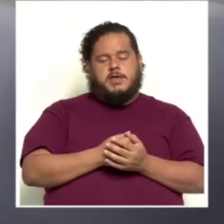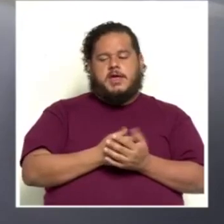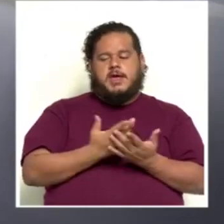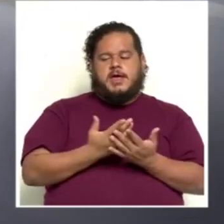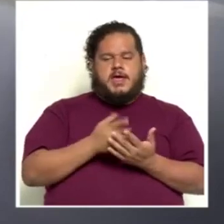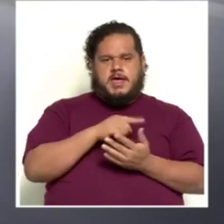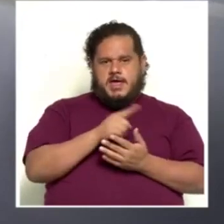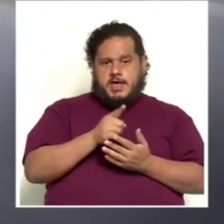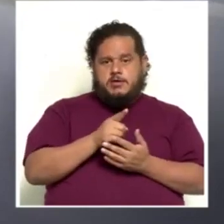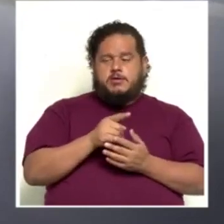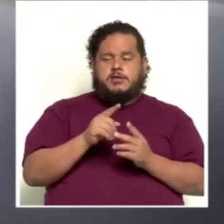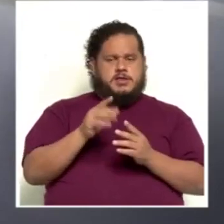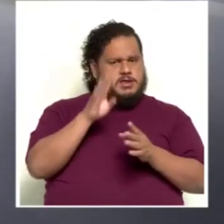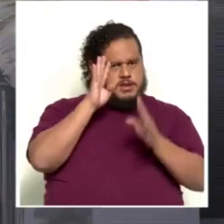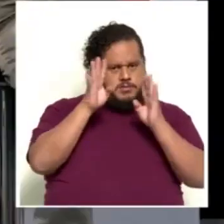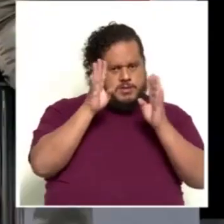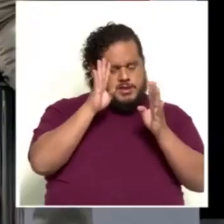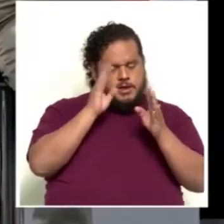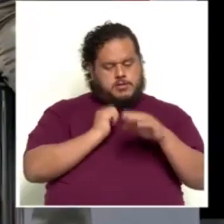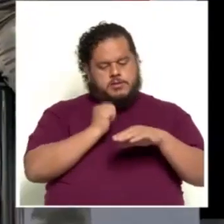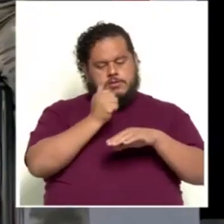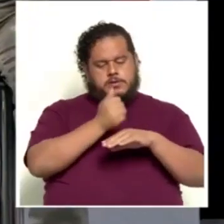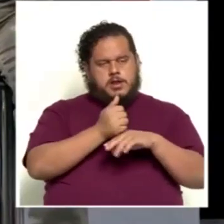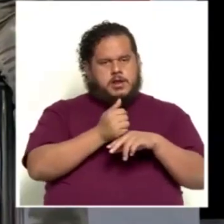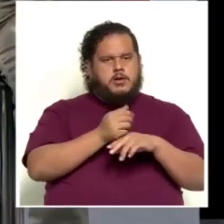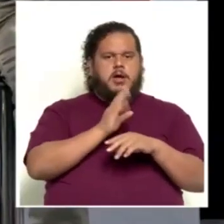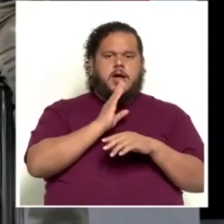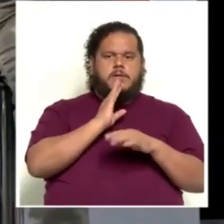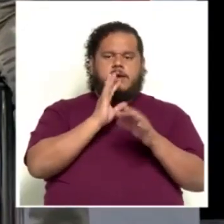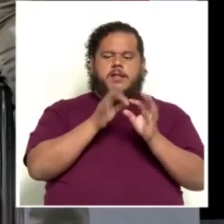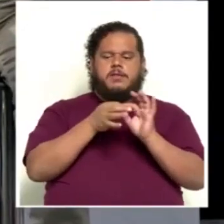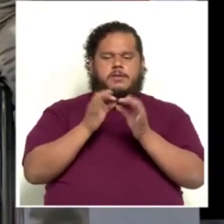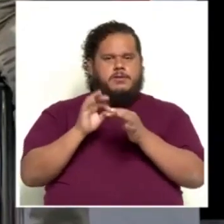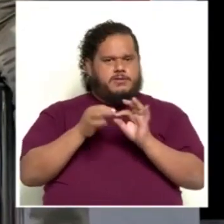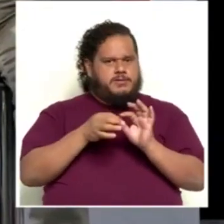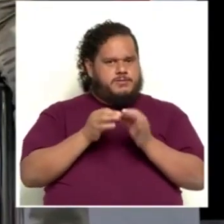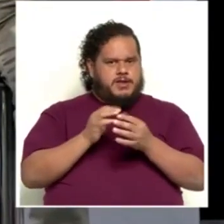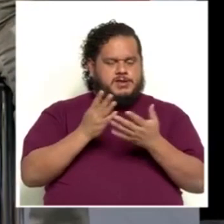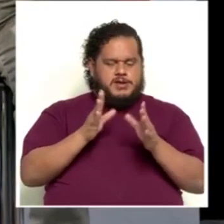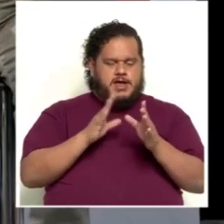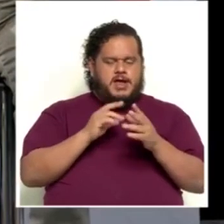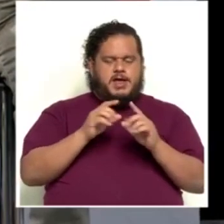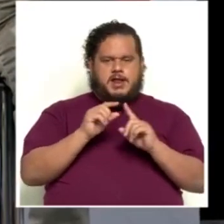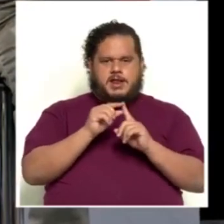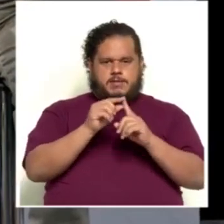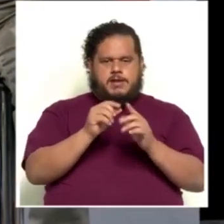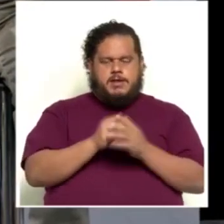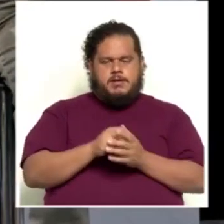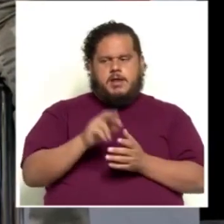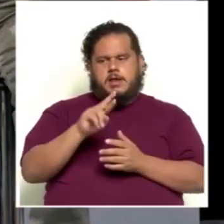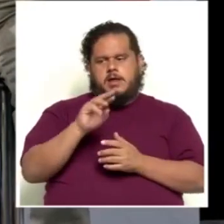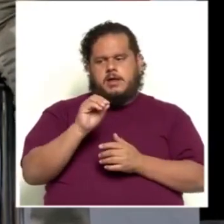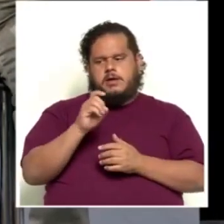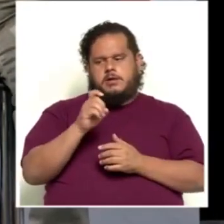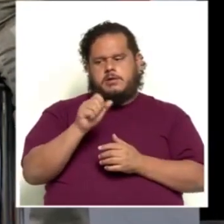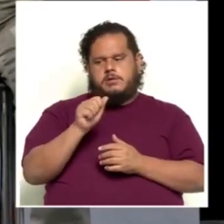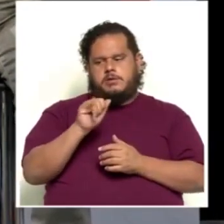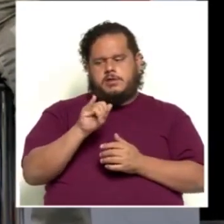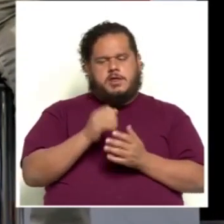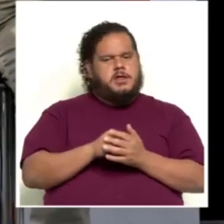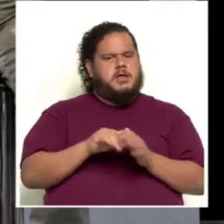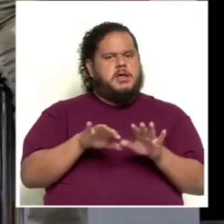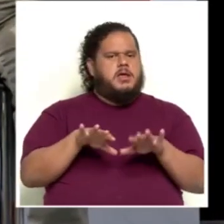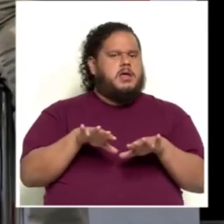inventaron o redefinieron en términos olímpicos ya el término. Roxay, ¿cómo le